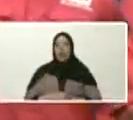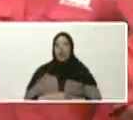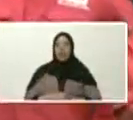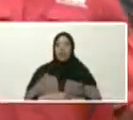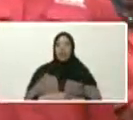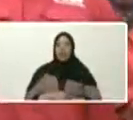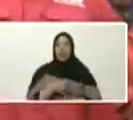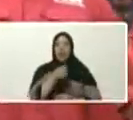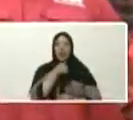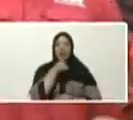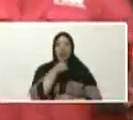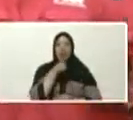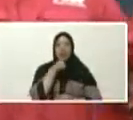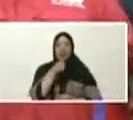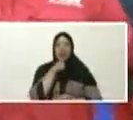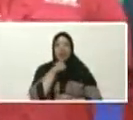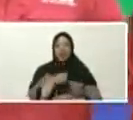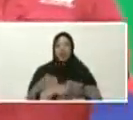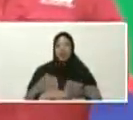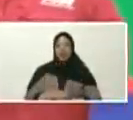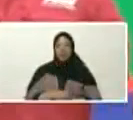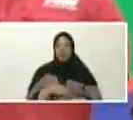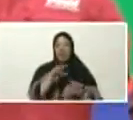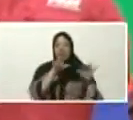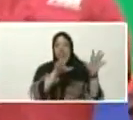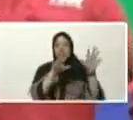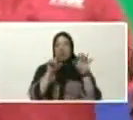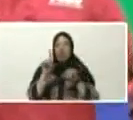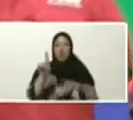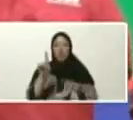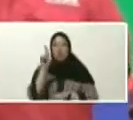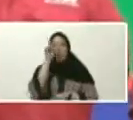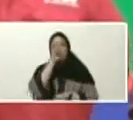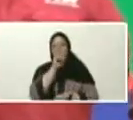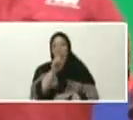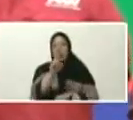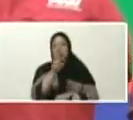de 81 años, el jefe